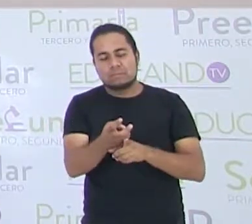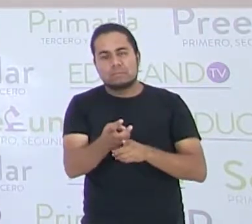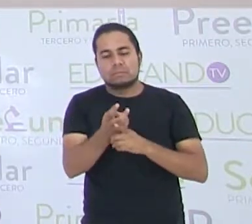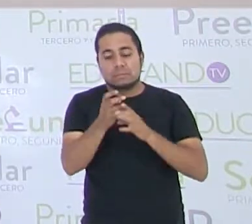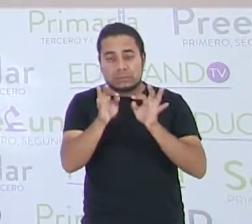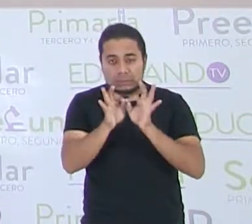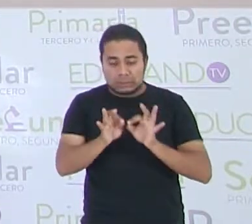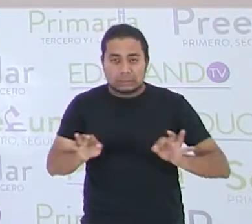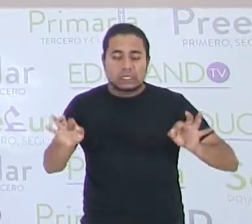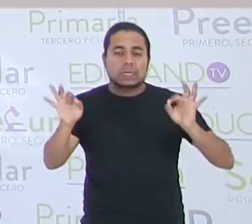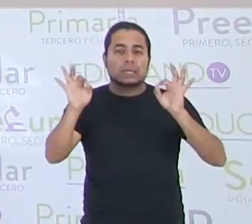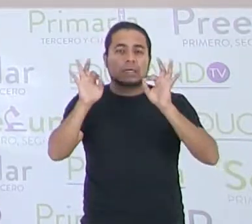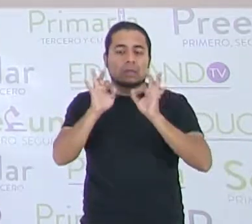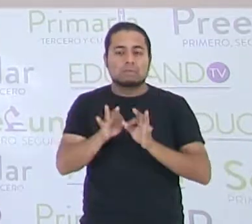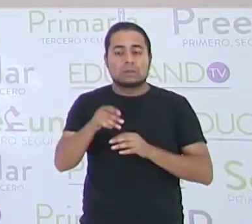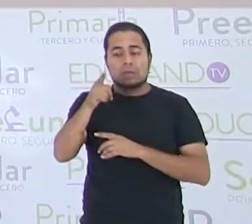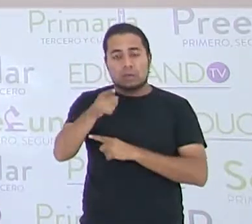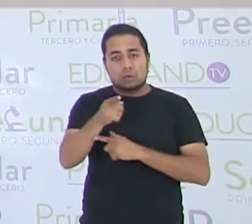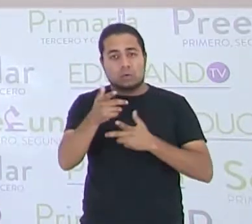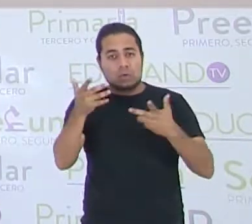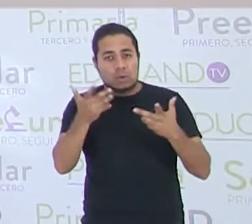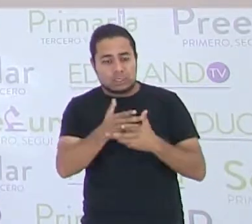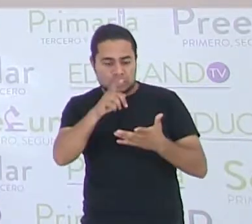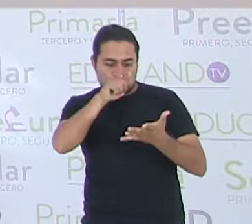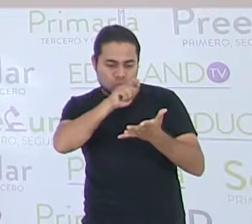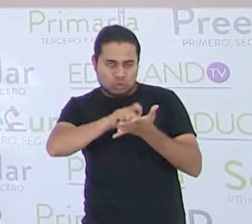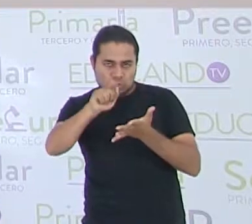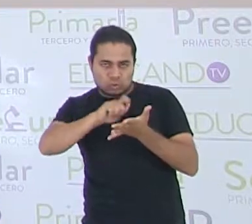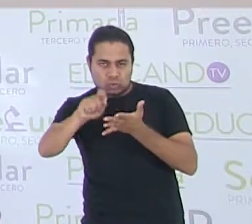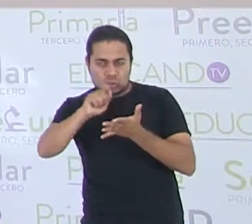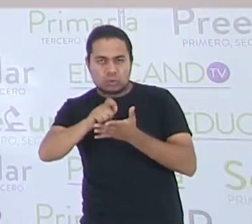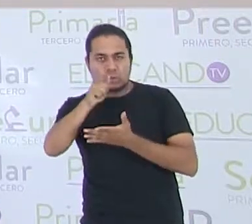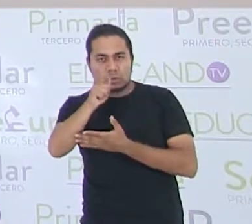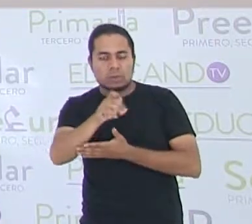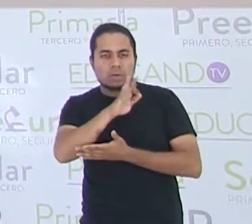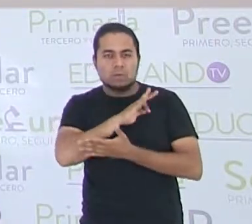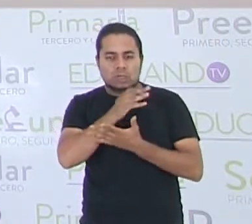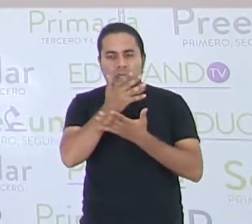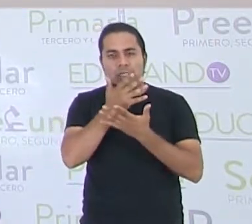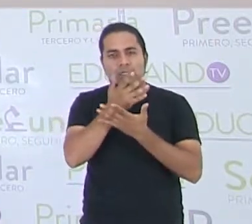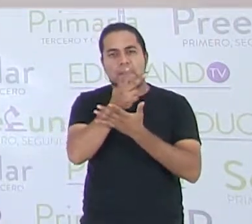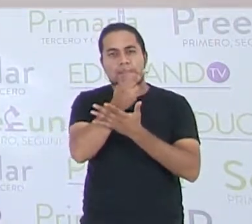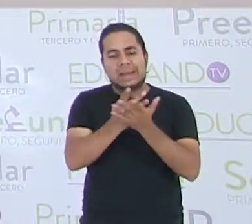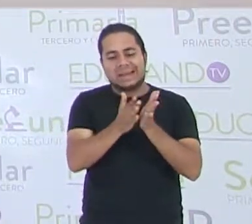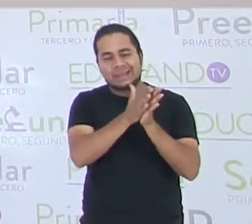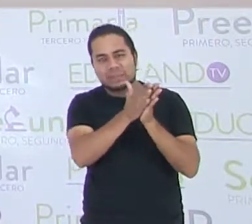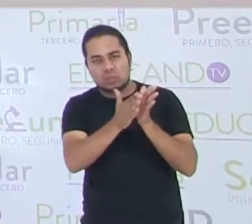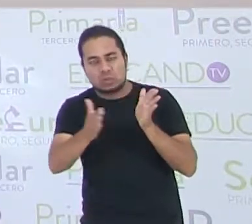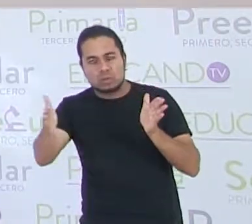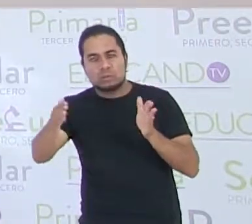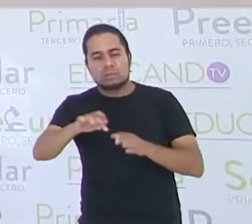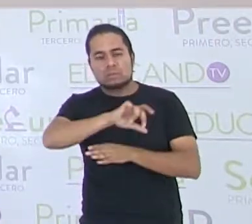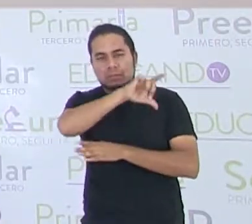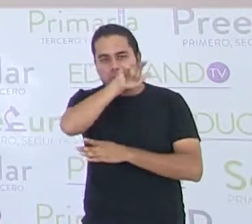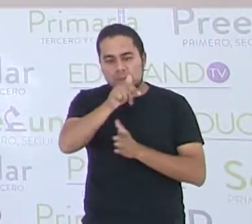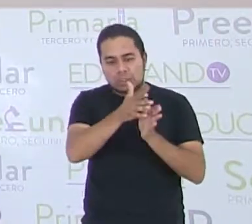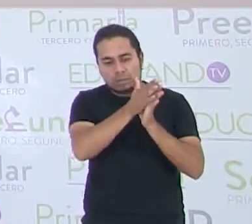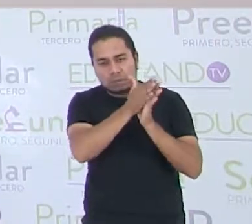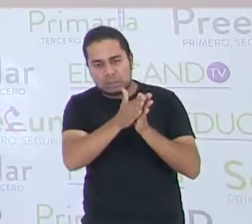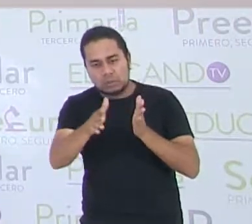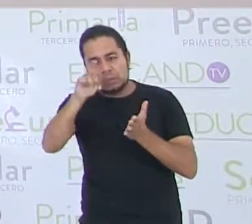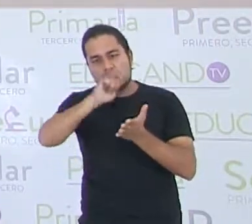muy importante que cuando vayamos a escribir, hagamos una planeación. Y después de planear la